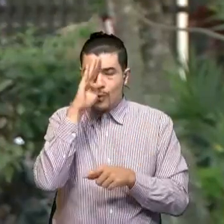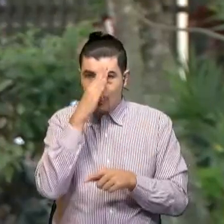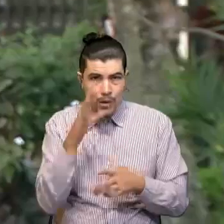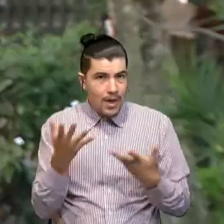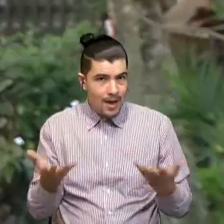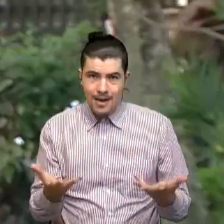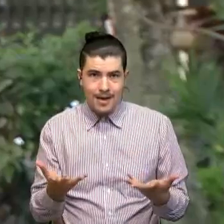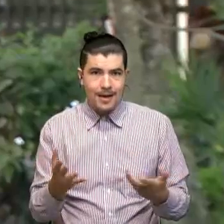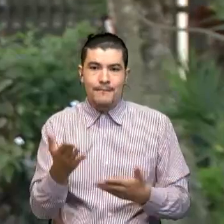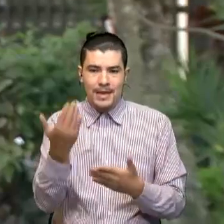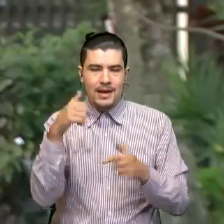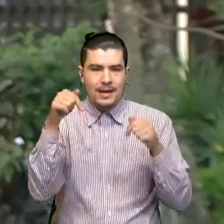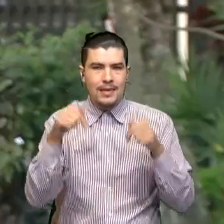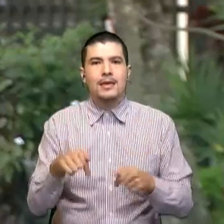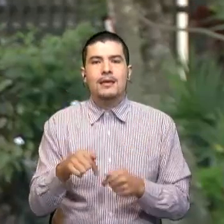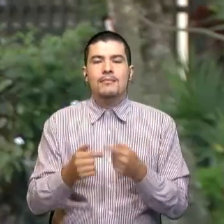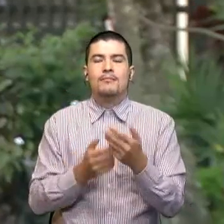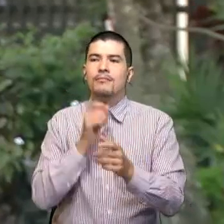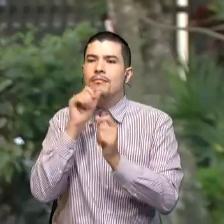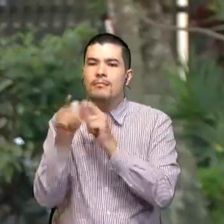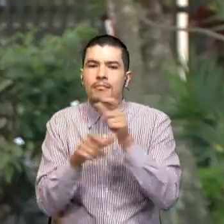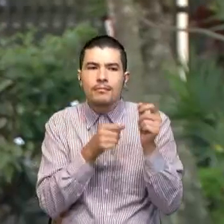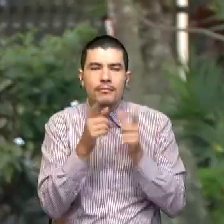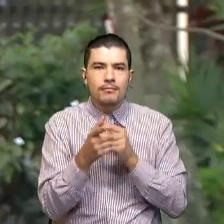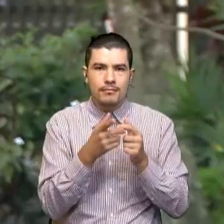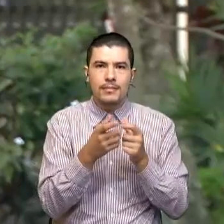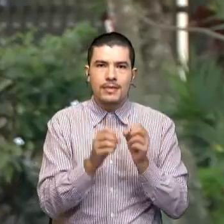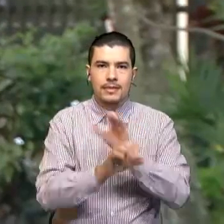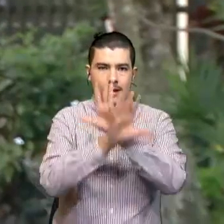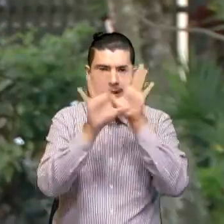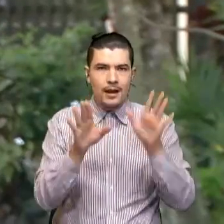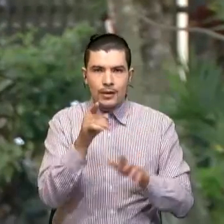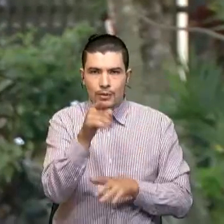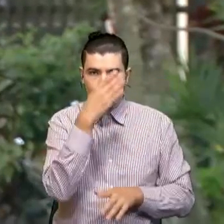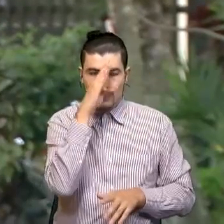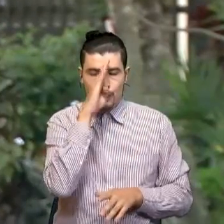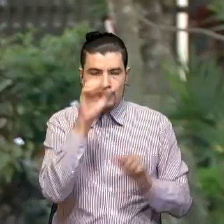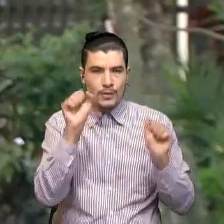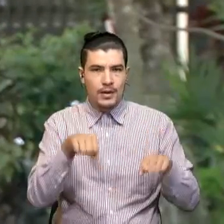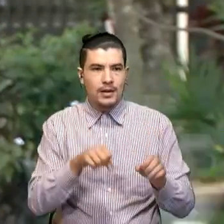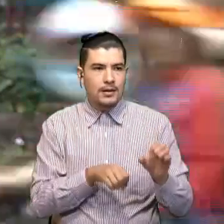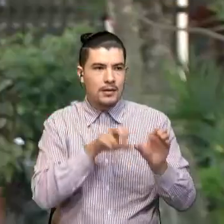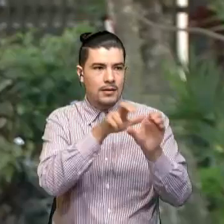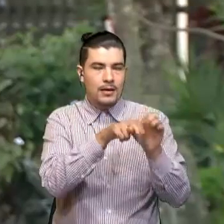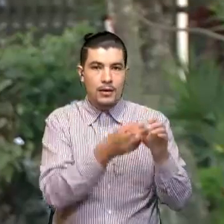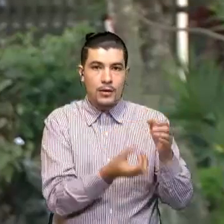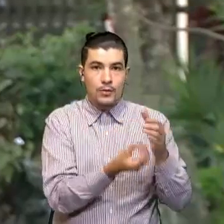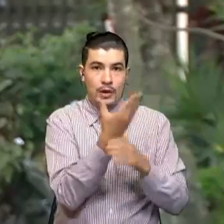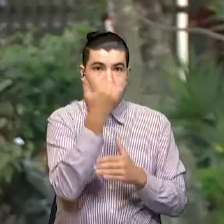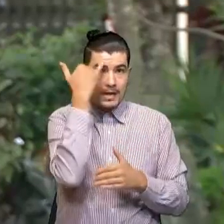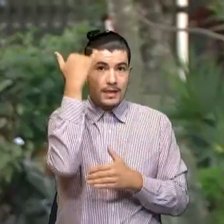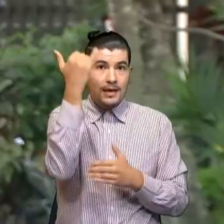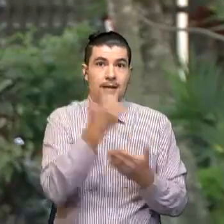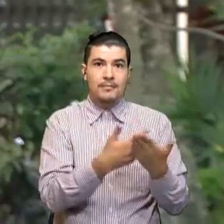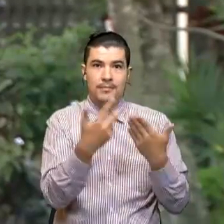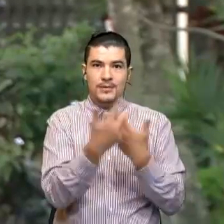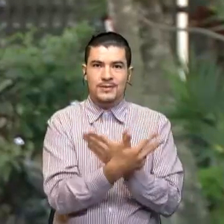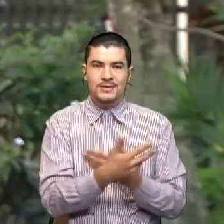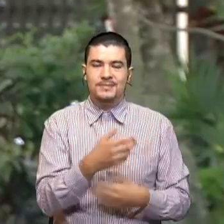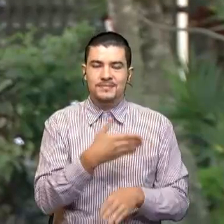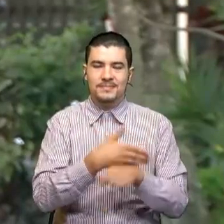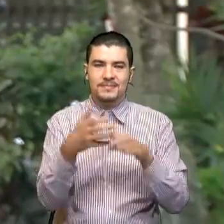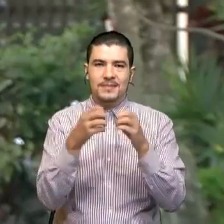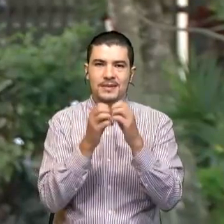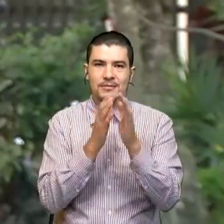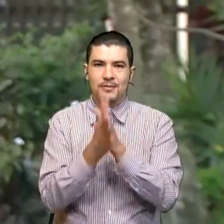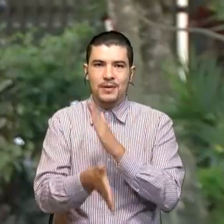importante convocatoria nacional que presta un valioso apoyo económico a todos estos nuevos empresarios. Bien, con esta información me despido